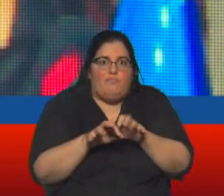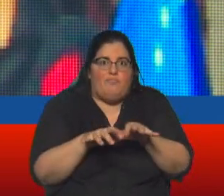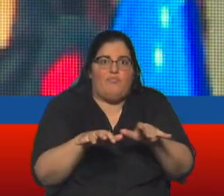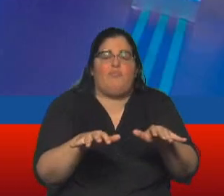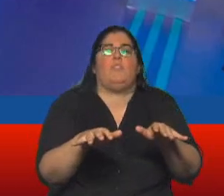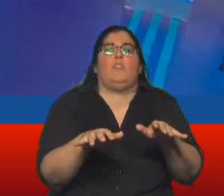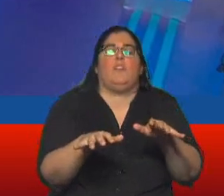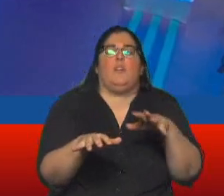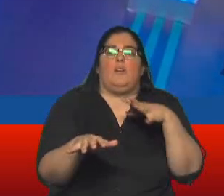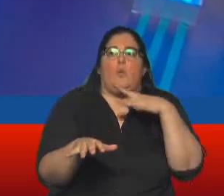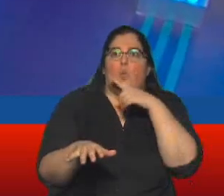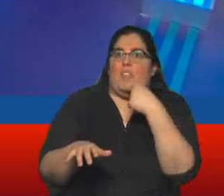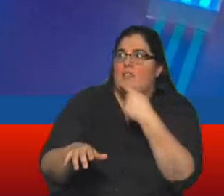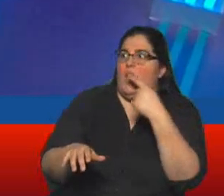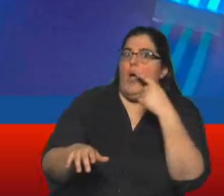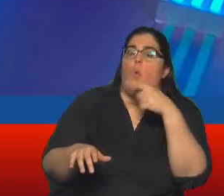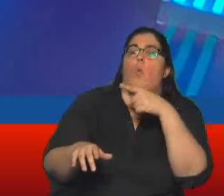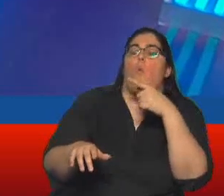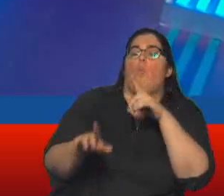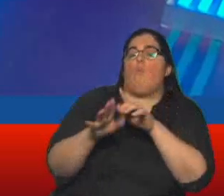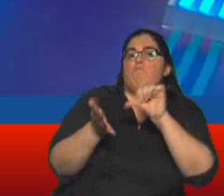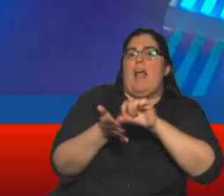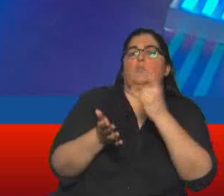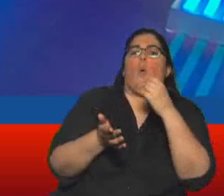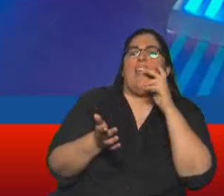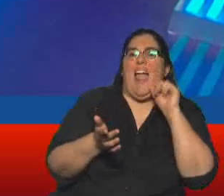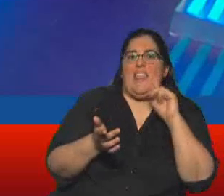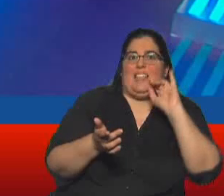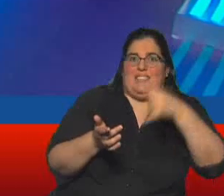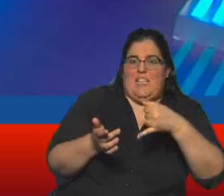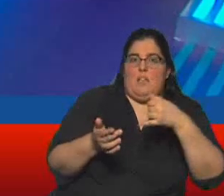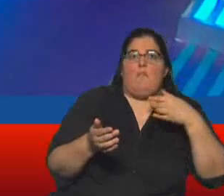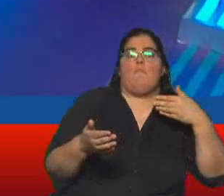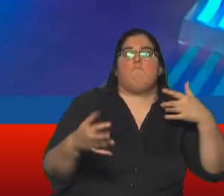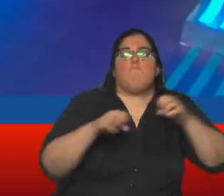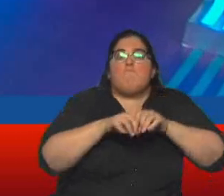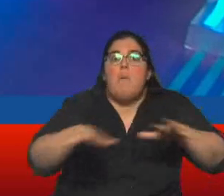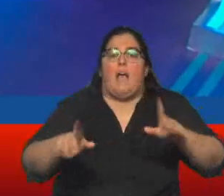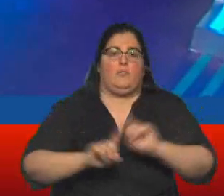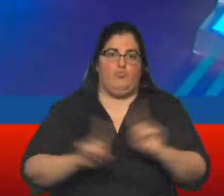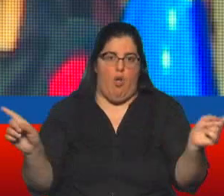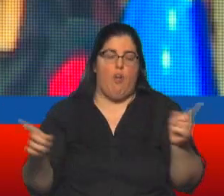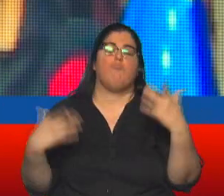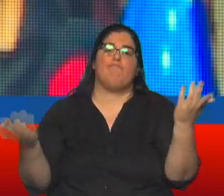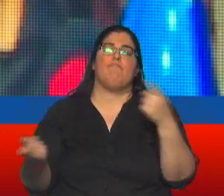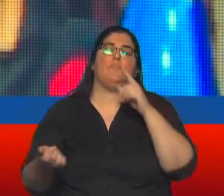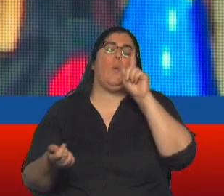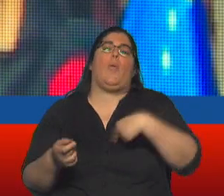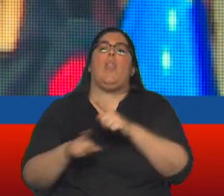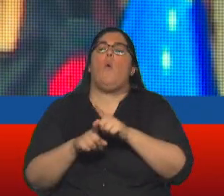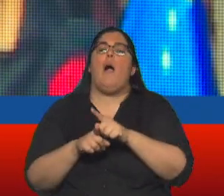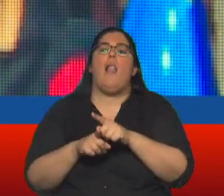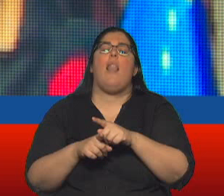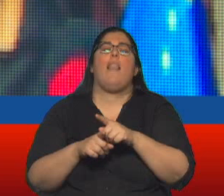más allá no, pero fue incorporando hasta llegar a los 27 miembros actuales, pero un costo que fue el costo de pérdida de profundidad, uno podría decir una